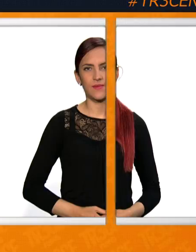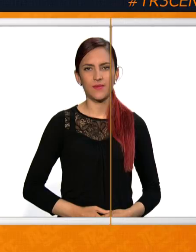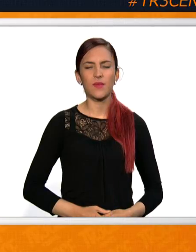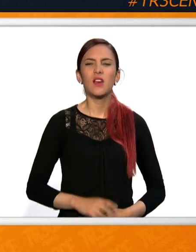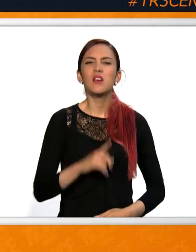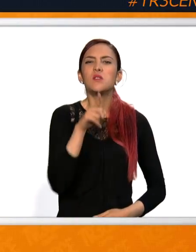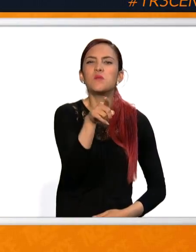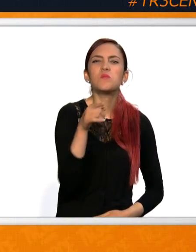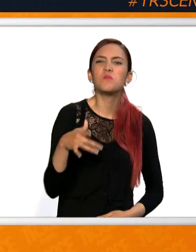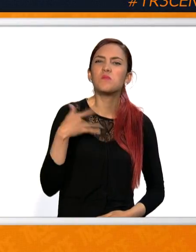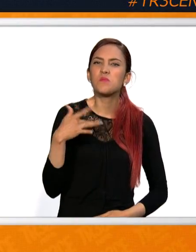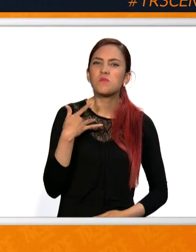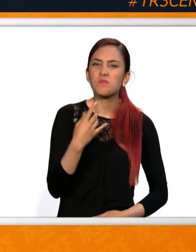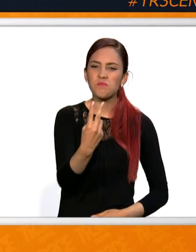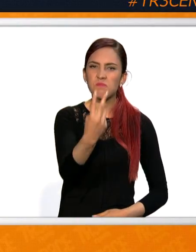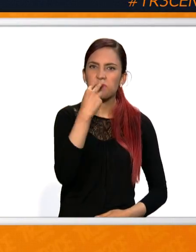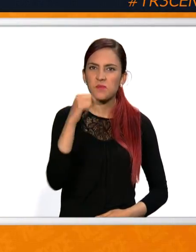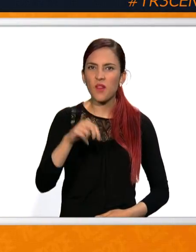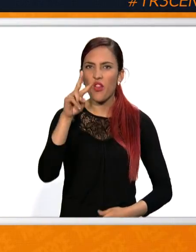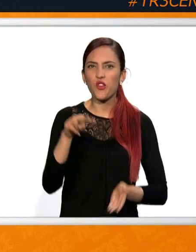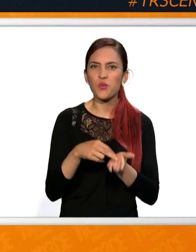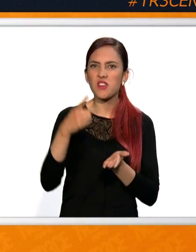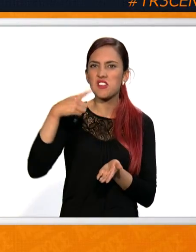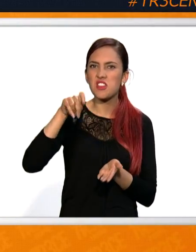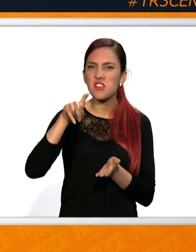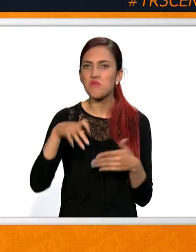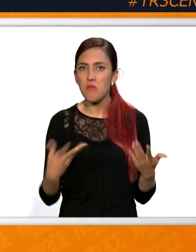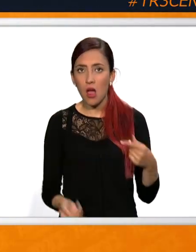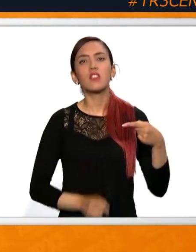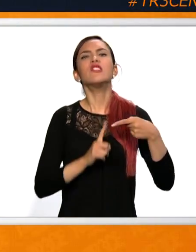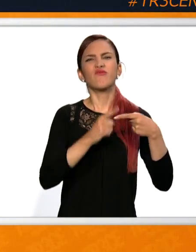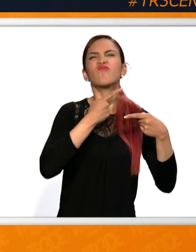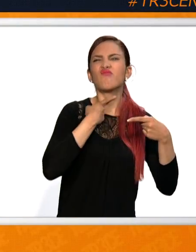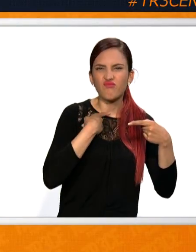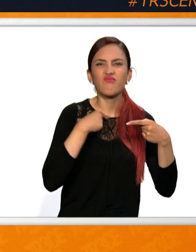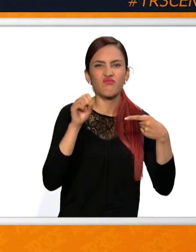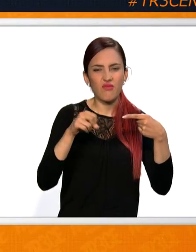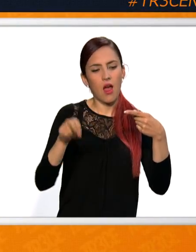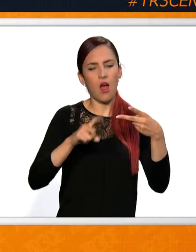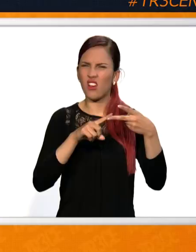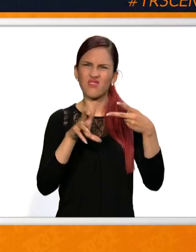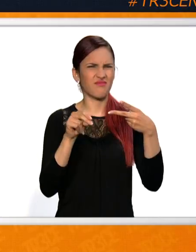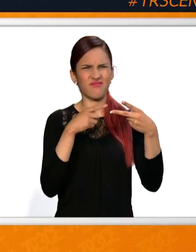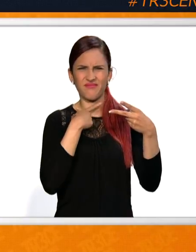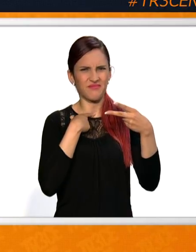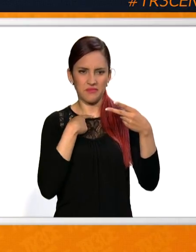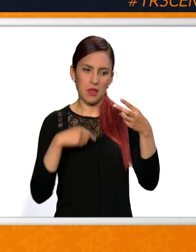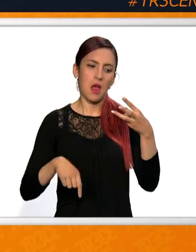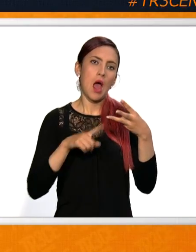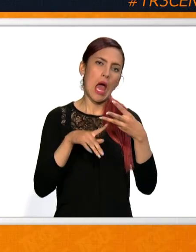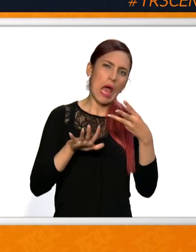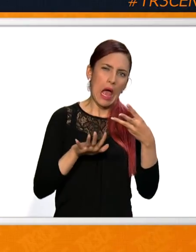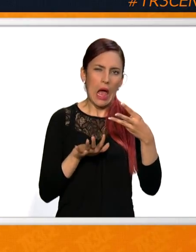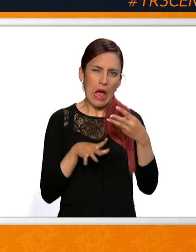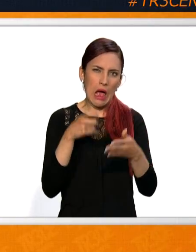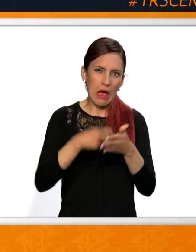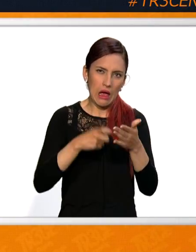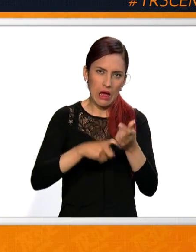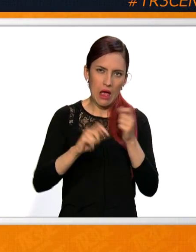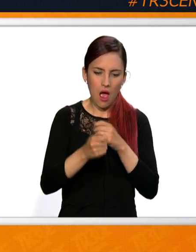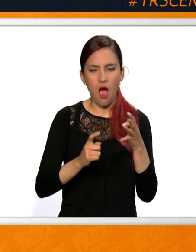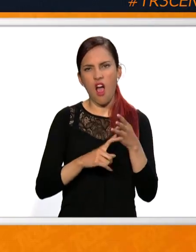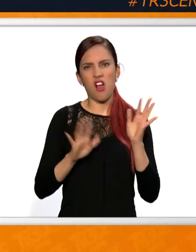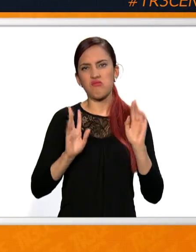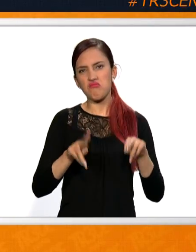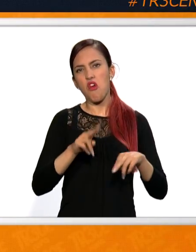¿Y a usted cómo le pareció 13 News en este 2016? ¿Le gustó? ¿No le gustó? ¿Le gustó pero quiere cambios? ¿O le es